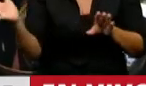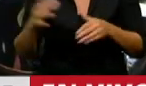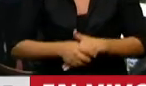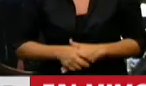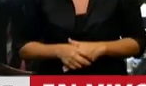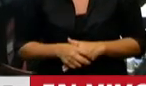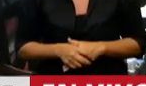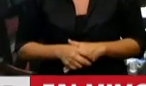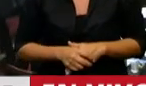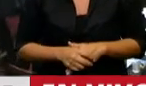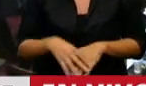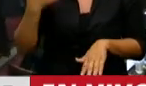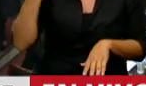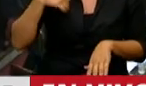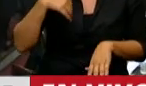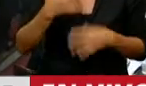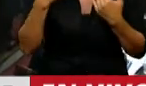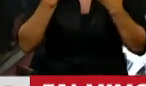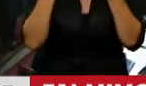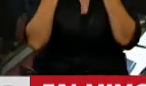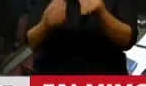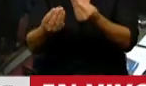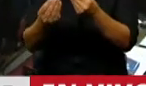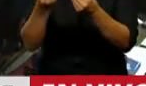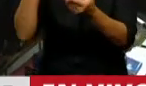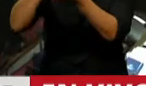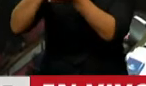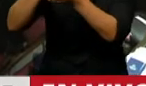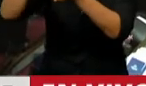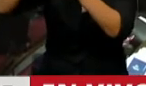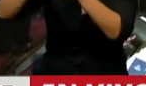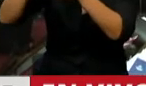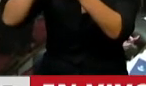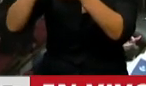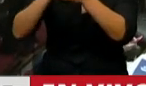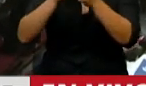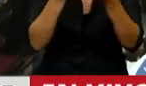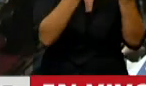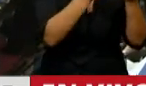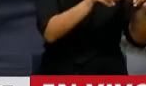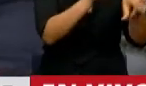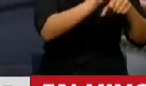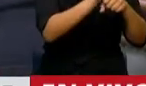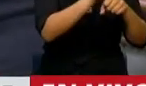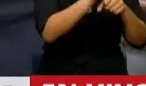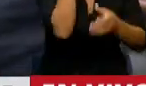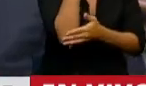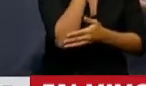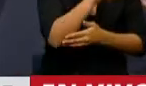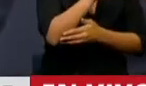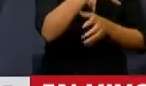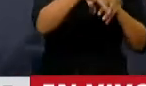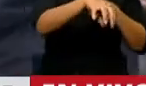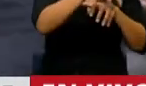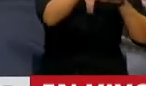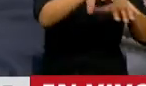que pueda defender la sostenibilidad de la deuda de una política macroeconómica desde el sector agroindustrial, desde